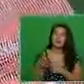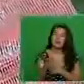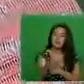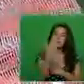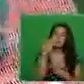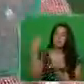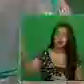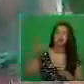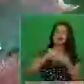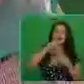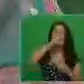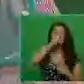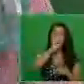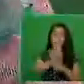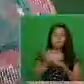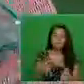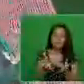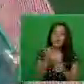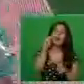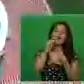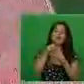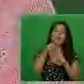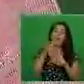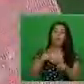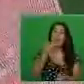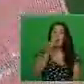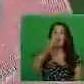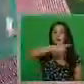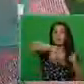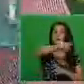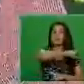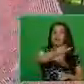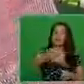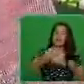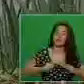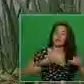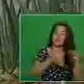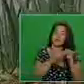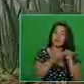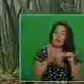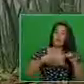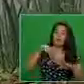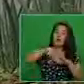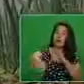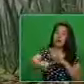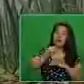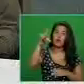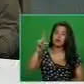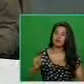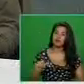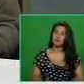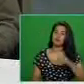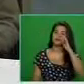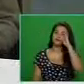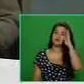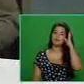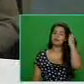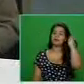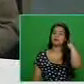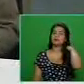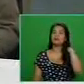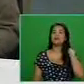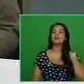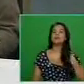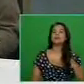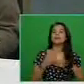avicultura. Todo ello para el beneficio de los habitantes de la zona, quienes pueden adquirir estos rubros a bajo costo.